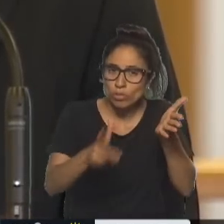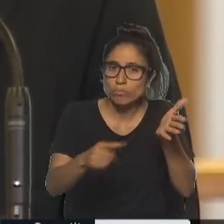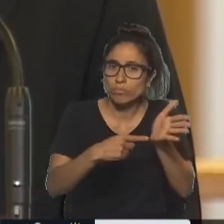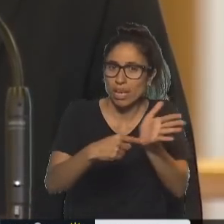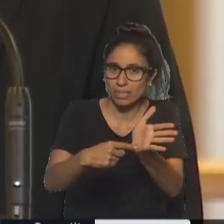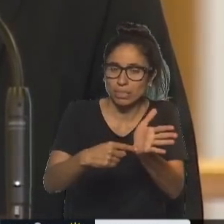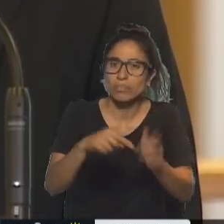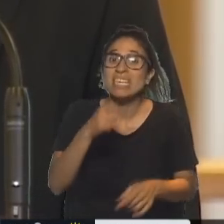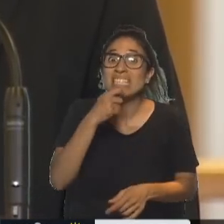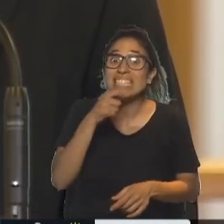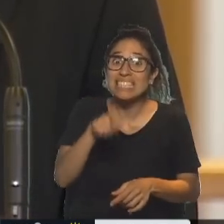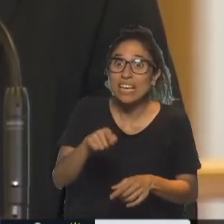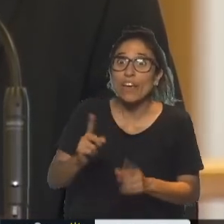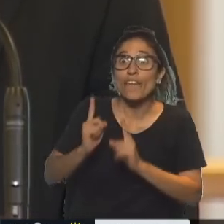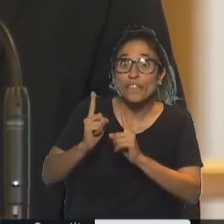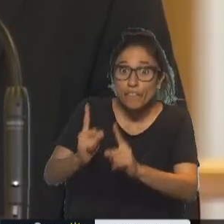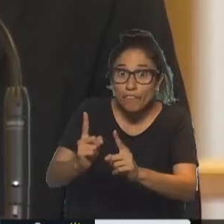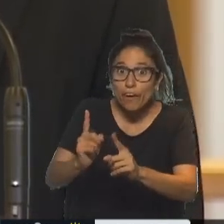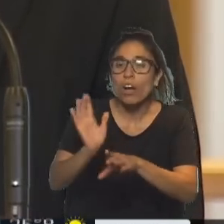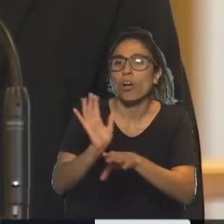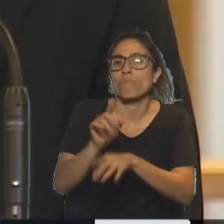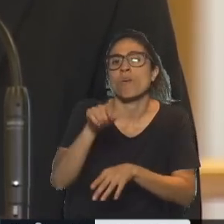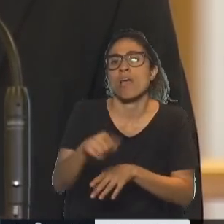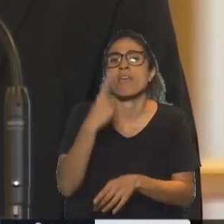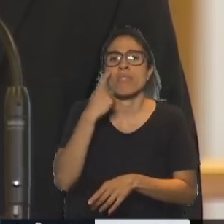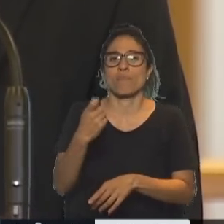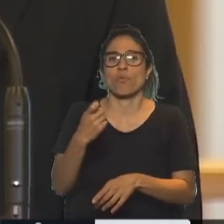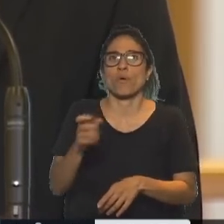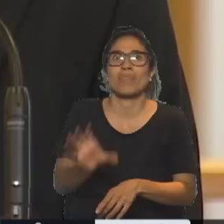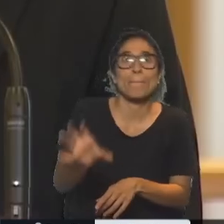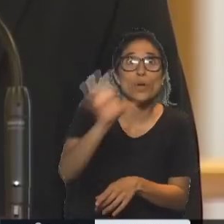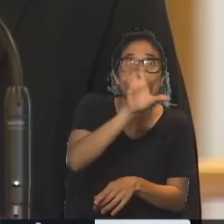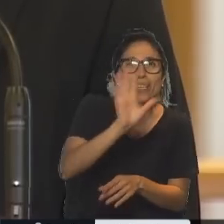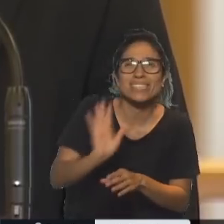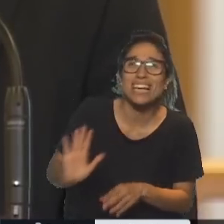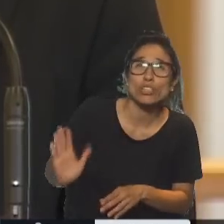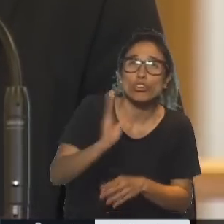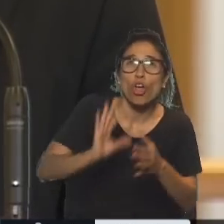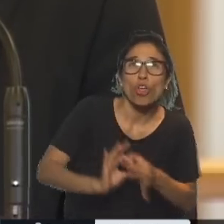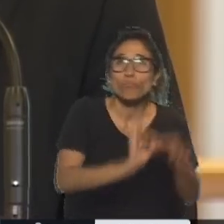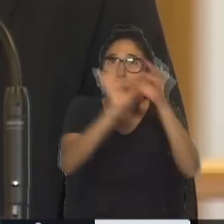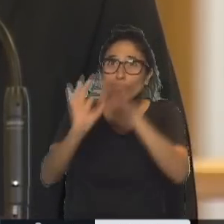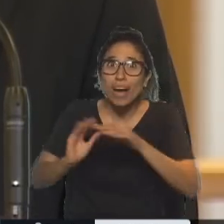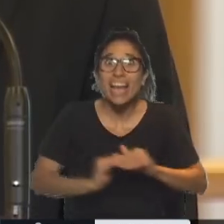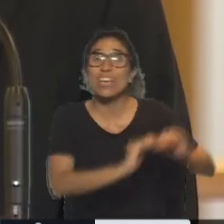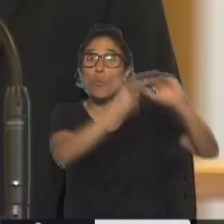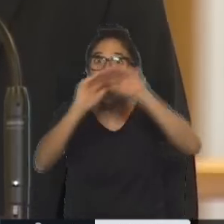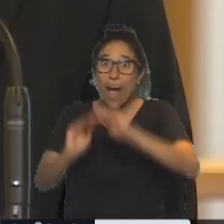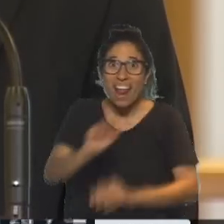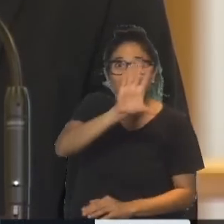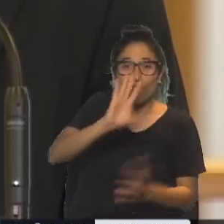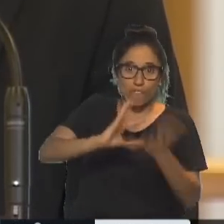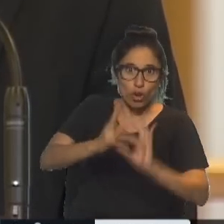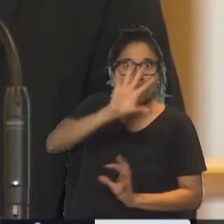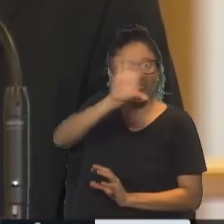que profundizar la falta de genuino federalismo que las provincias del interior padecemos desde hace décadas y que